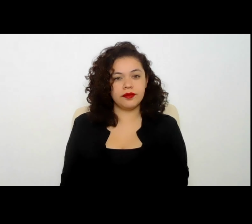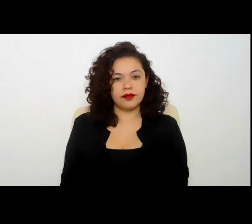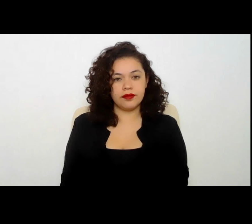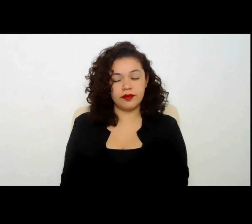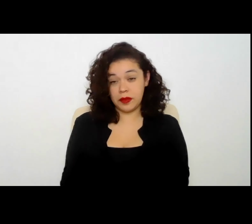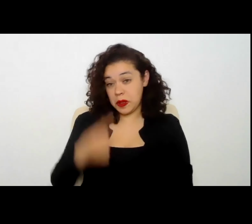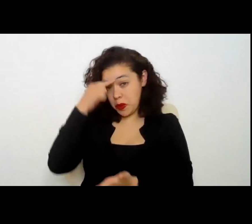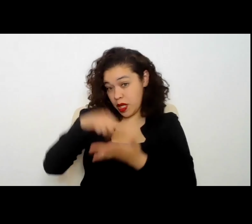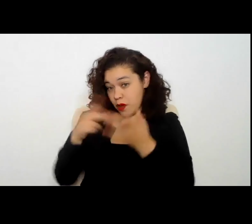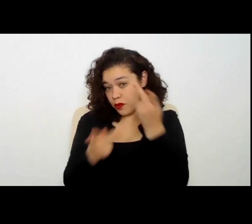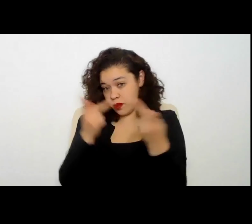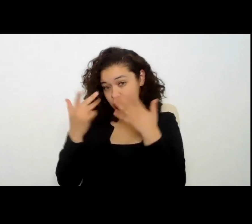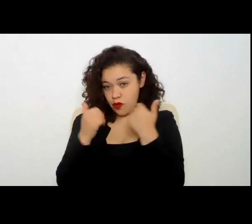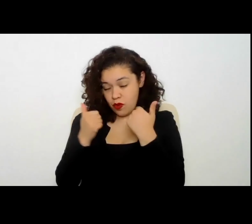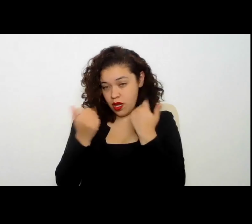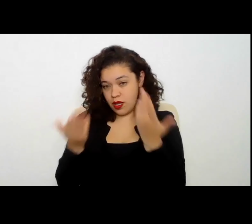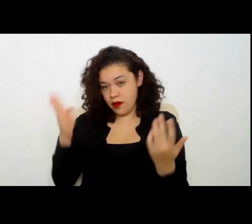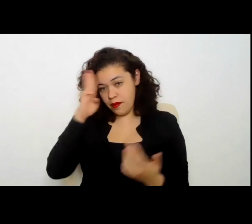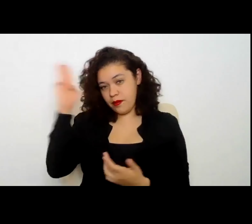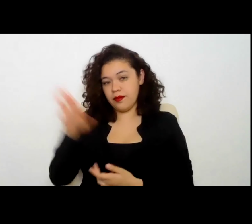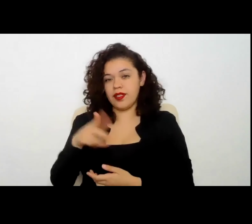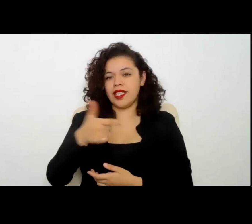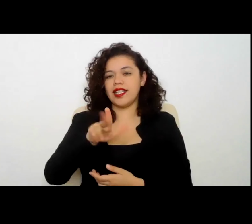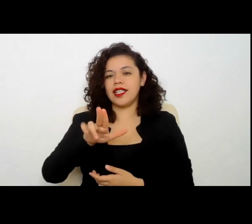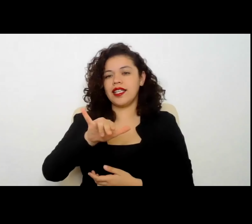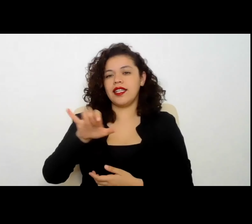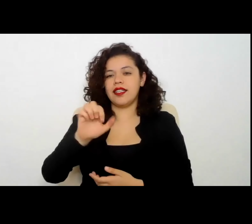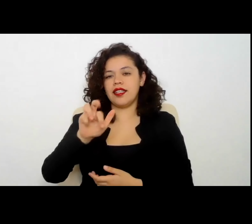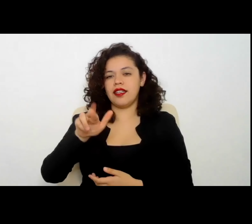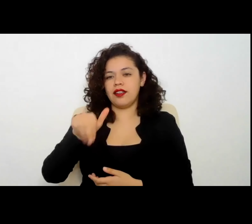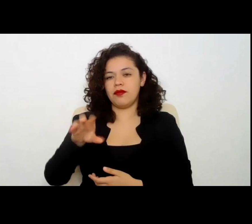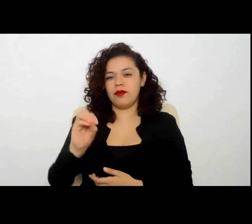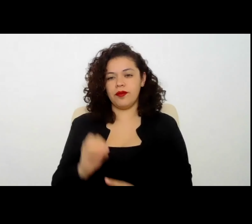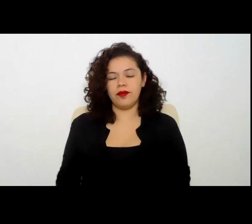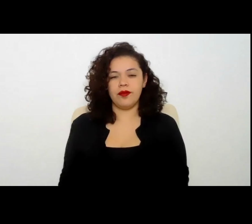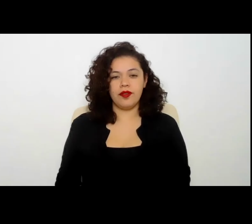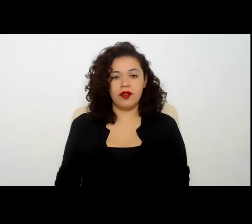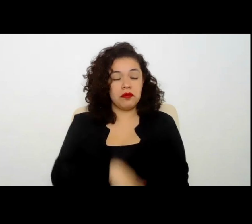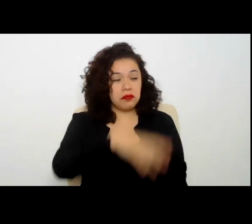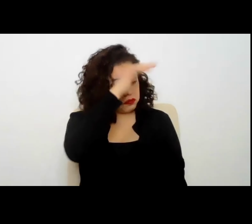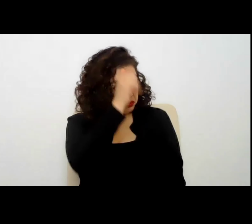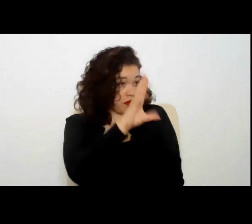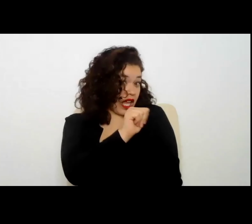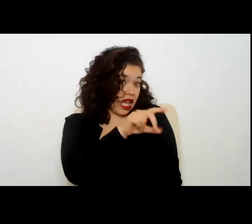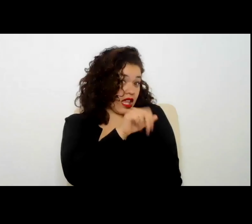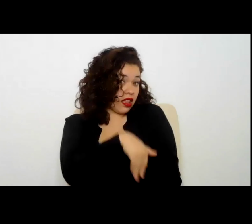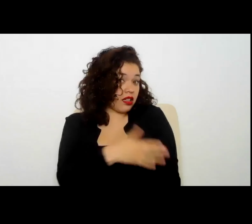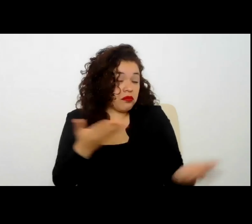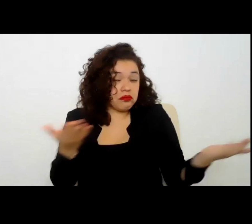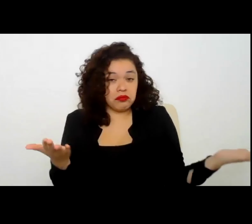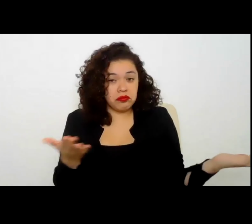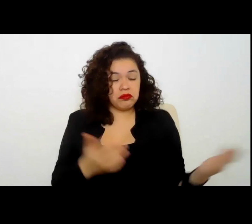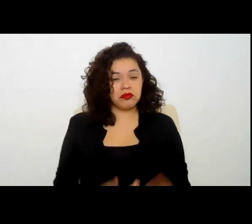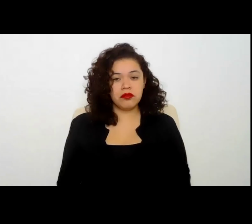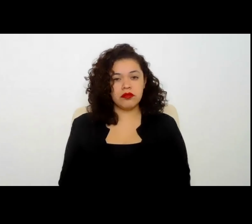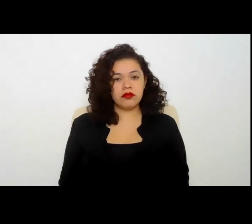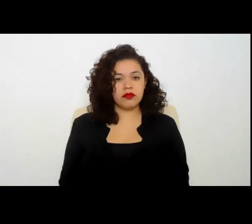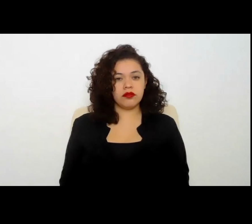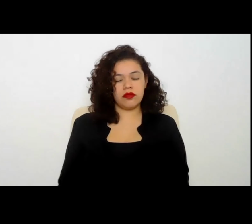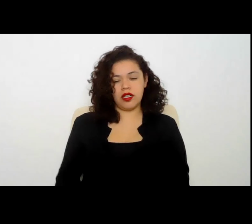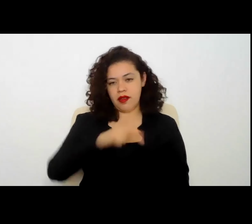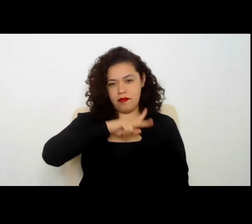Me parece que ya no hay más preguntas, maestro Guillermo. De acuerdo, Adán. Pues digo, de cualquier forma, por ahí estaba